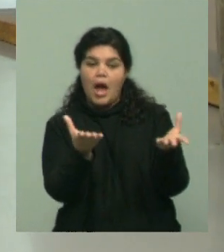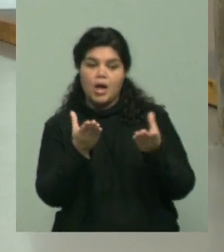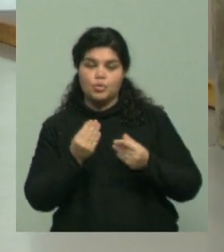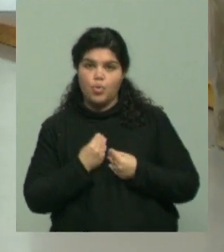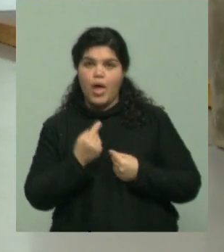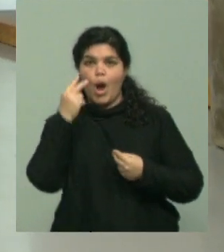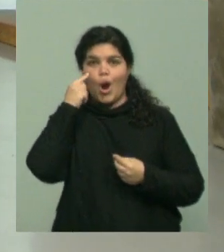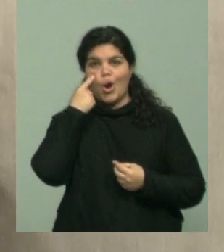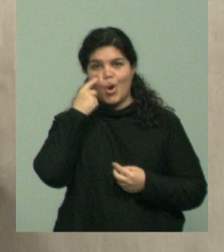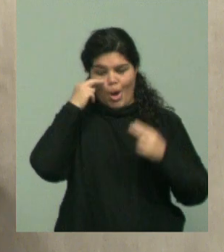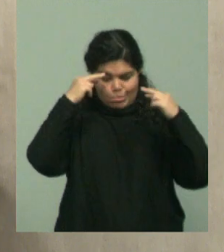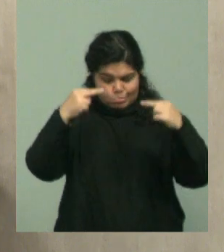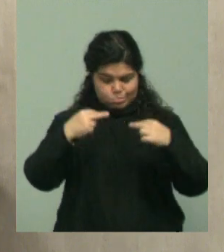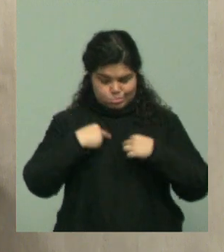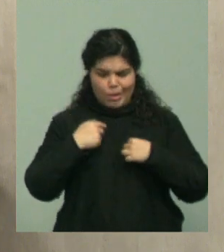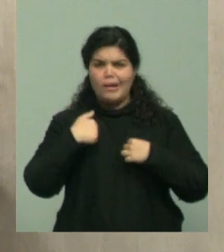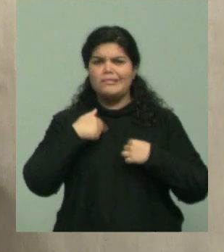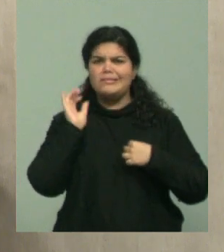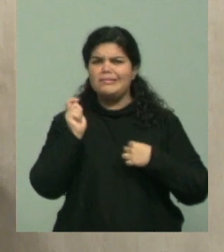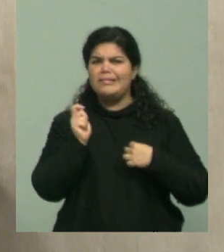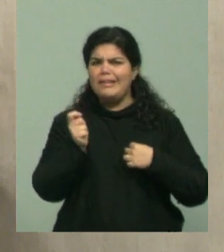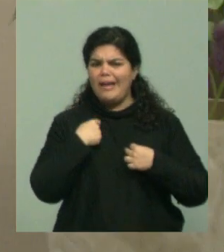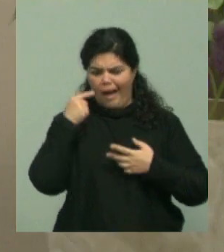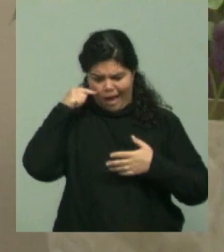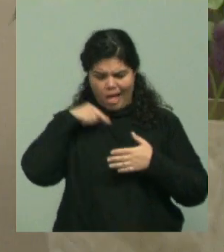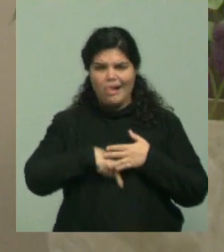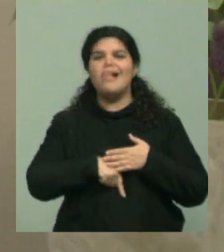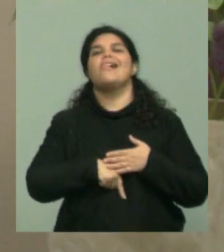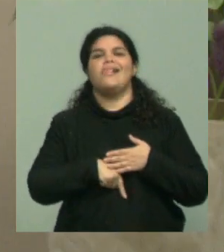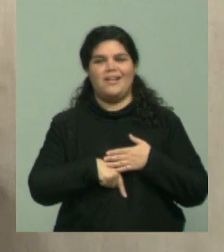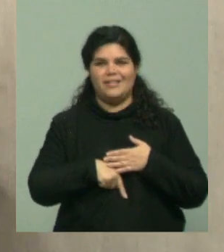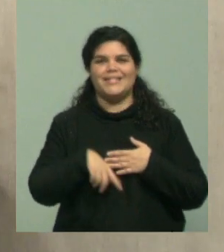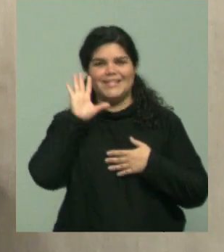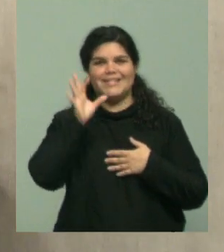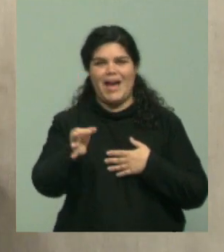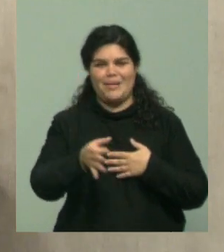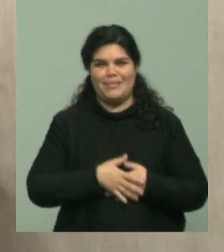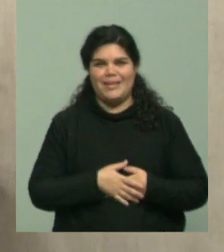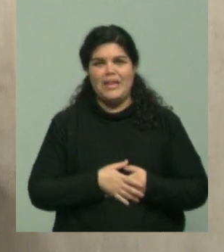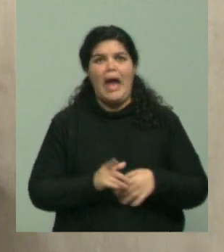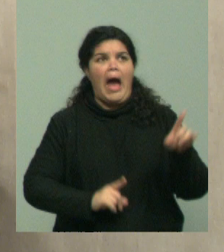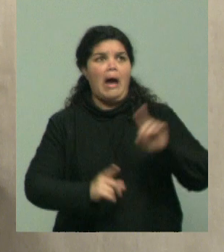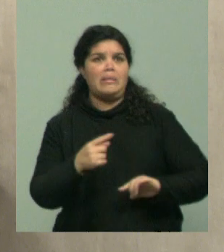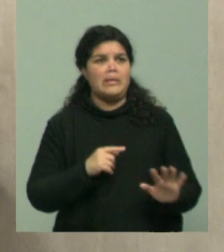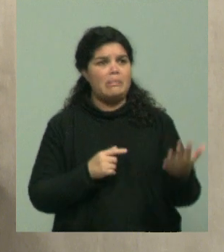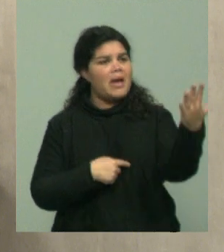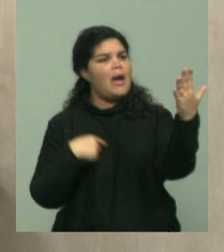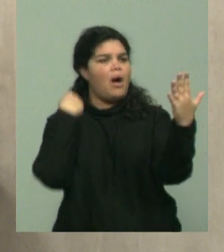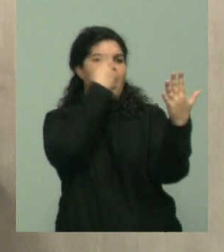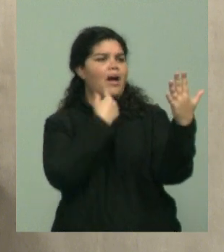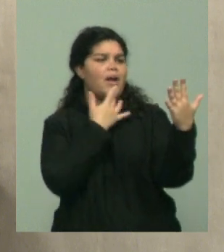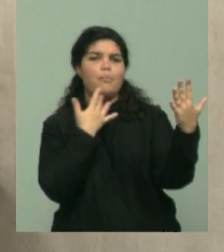un extraño en este cuerpo, ¿viste? Creemos que somos esta carne, estos huesos. Que nos reconocemos y no es así. Sí, o nos vemos en el espejo, esa cara